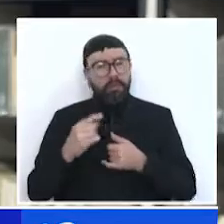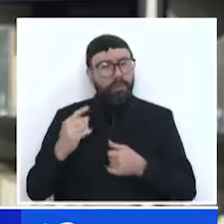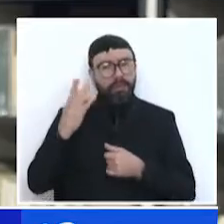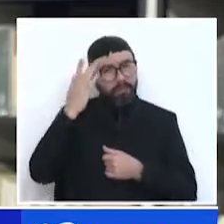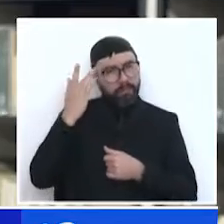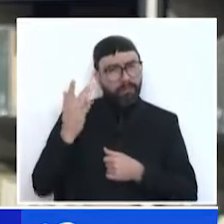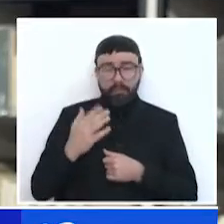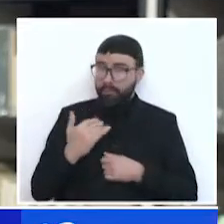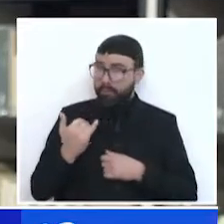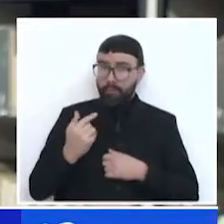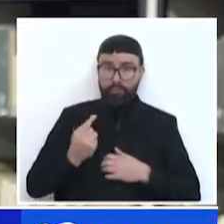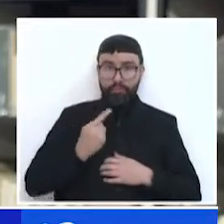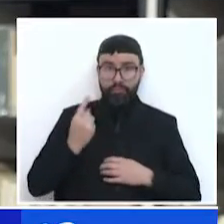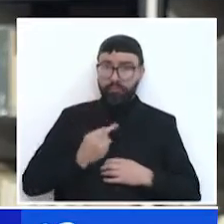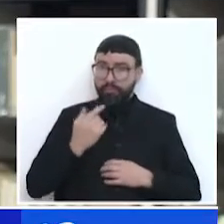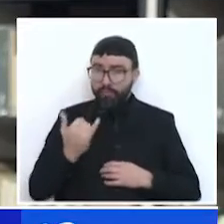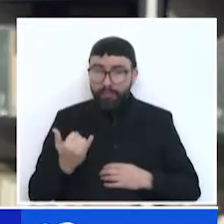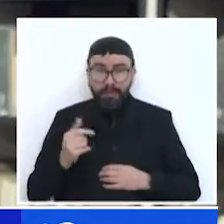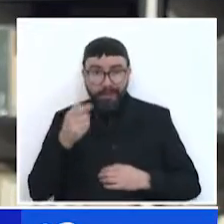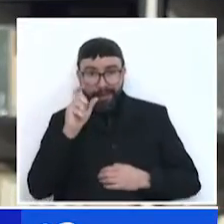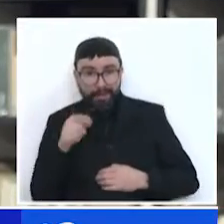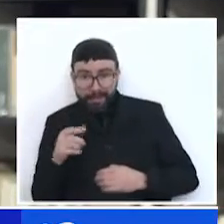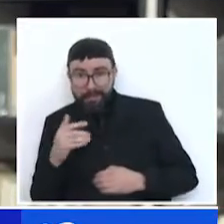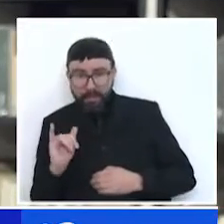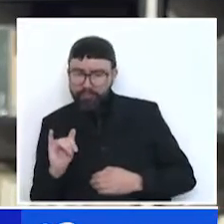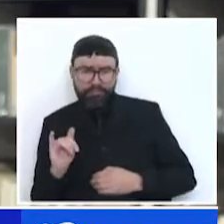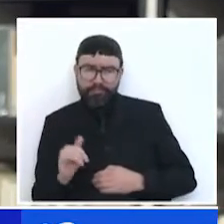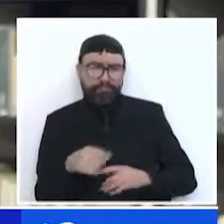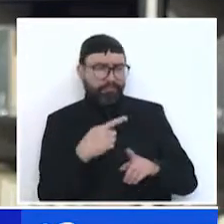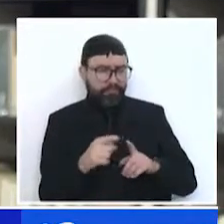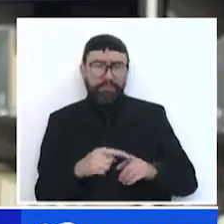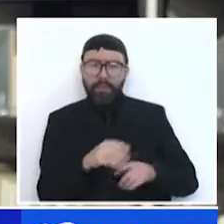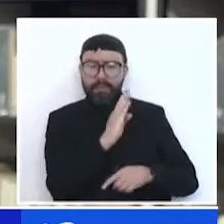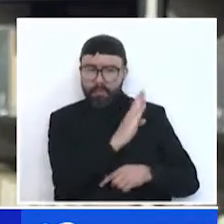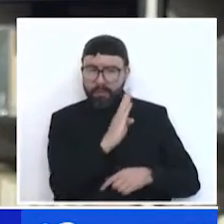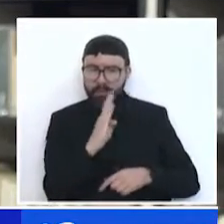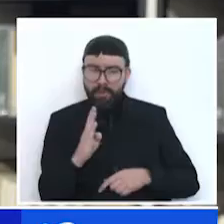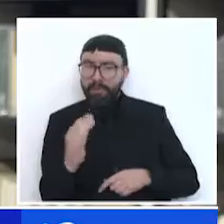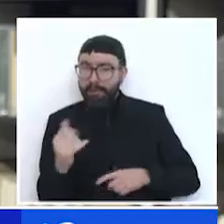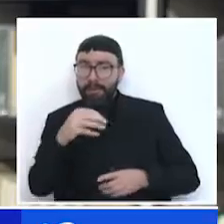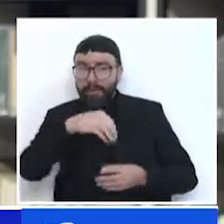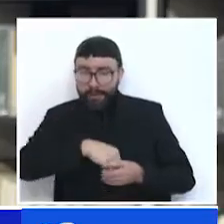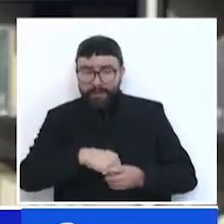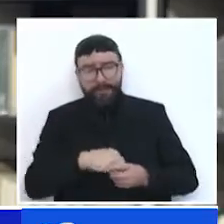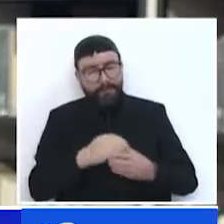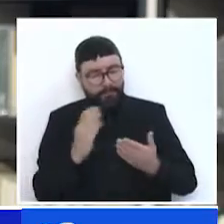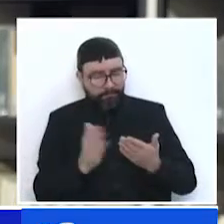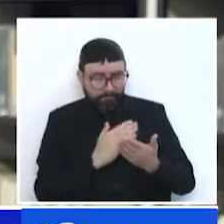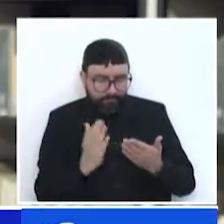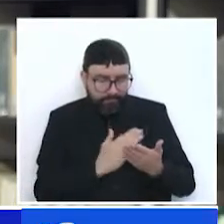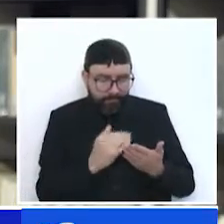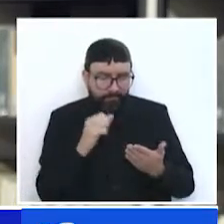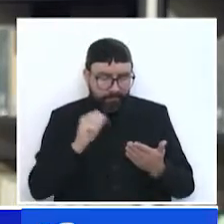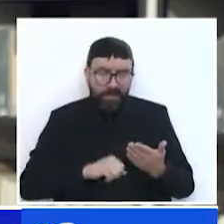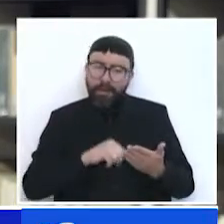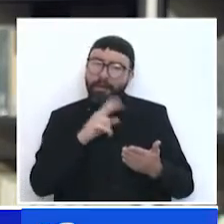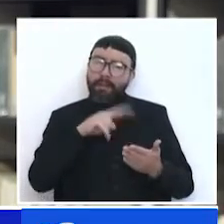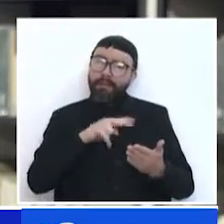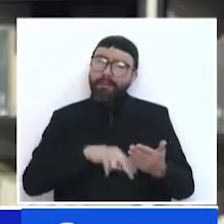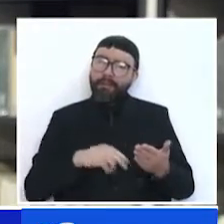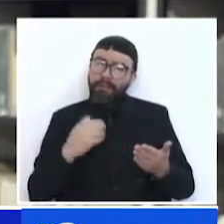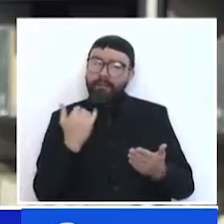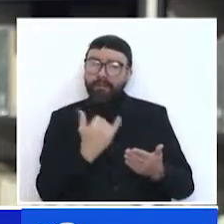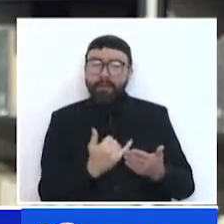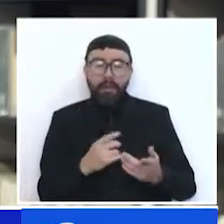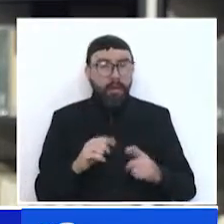solamente reúne autores caldenses, sino también la literatura de las bibliotecas de ellos. Y además porque es una nueva puerta para